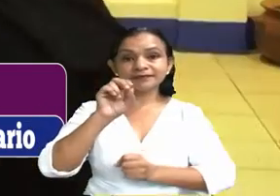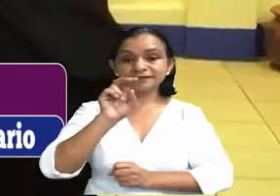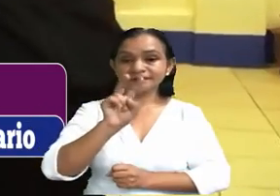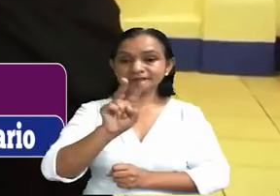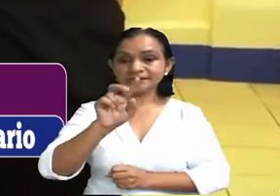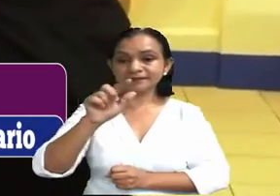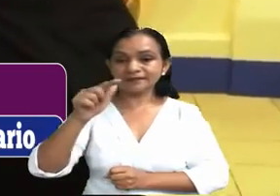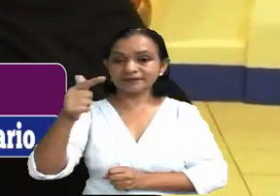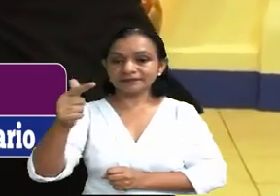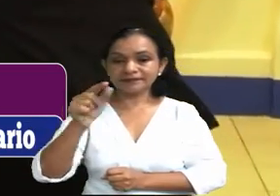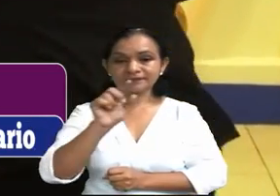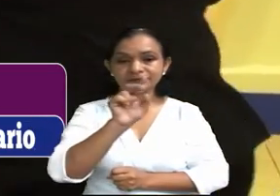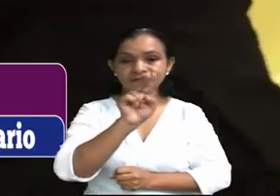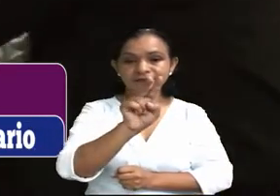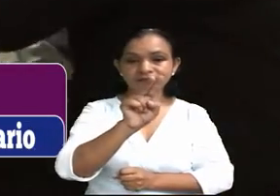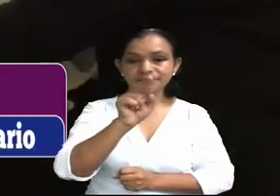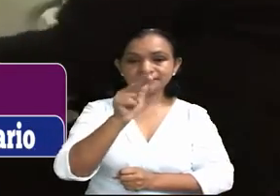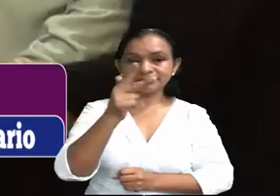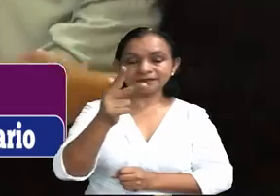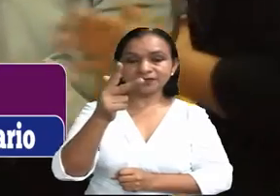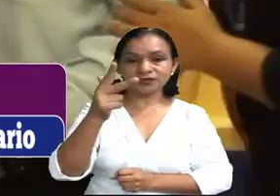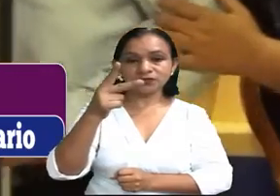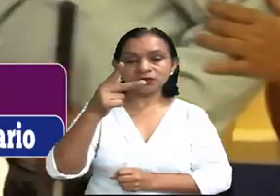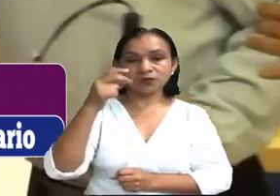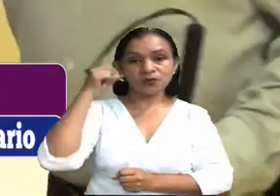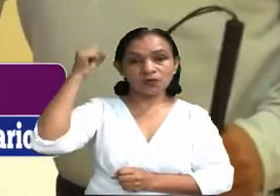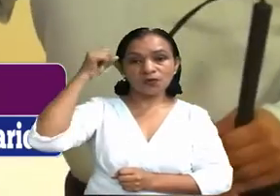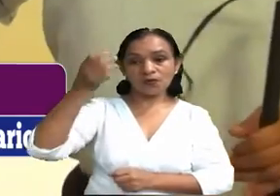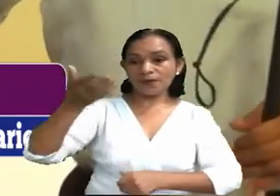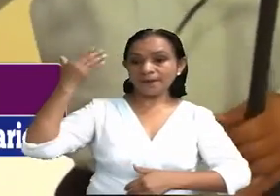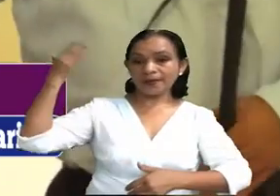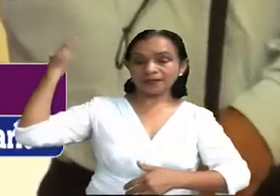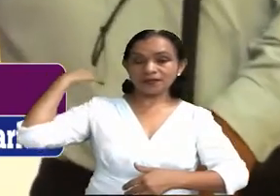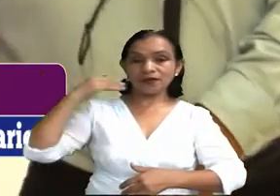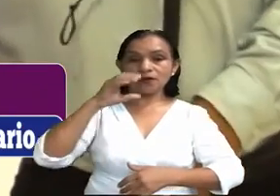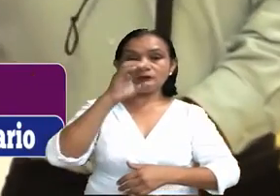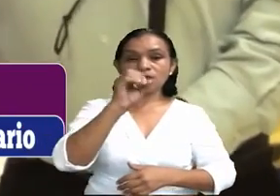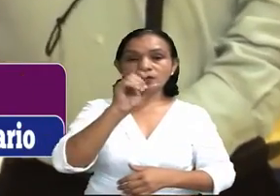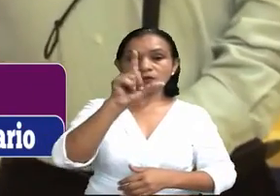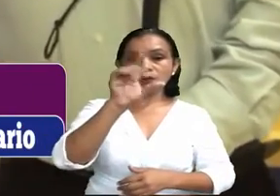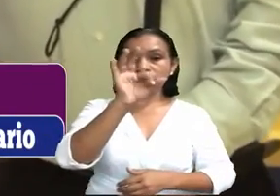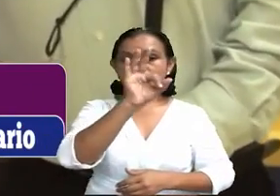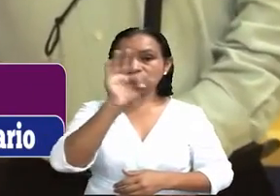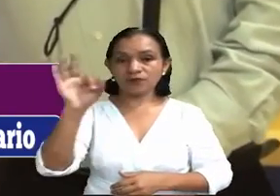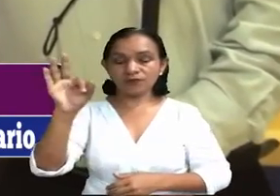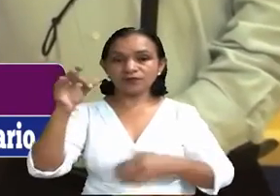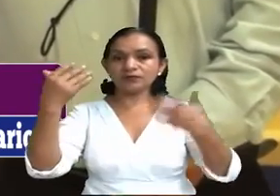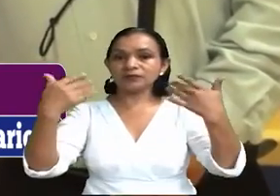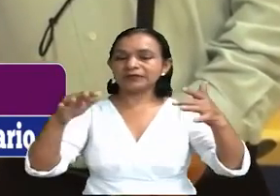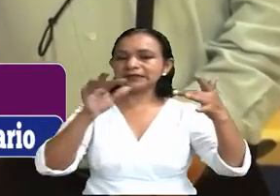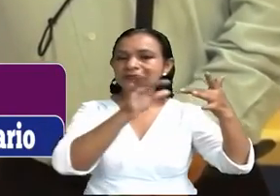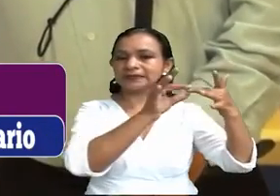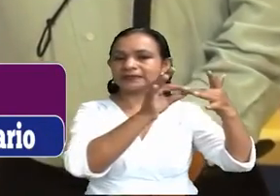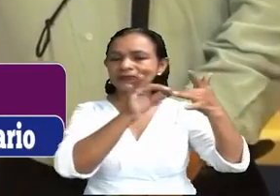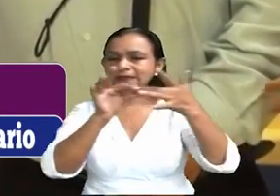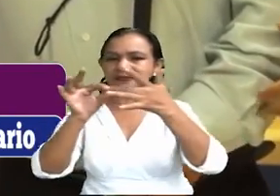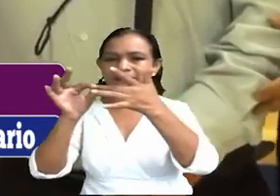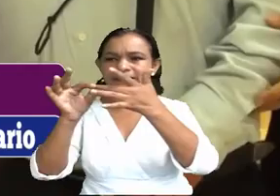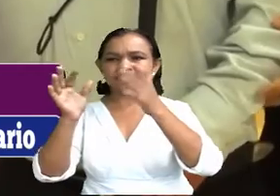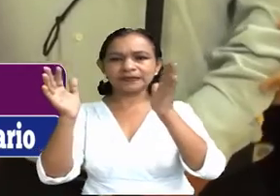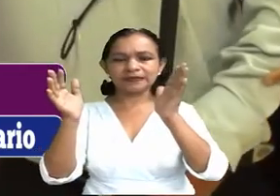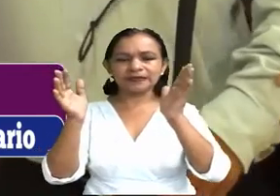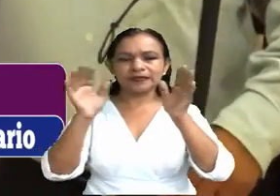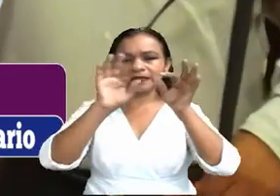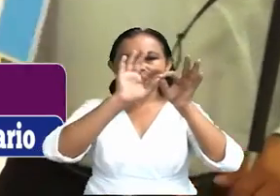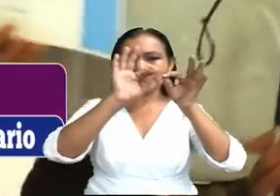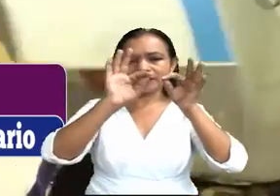y el 28 de julio pasado en el Los Palmes hubo un evento único. El evento se llamaba